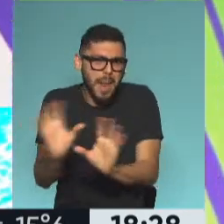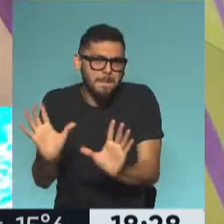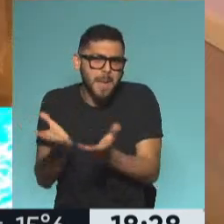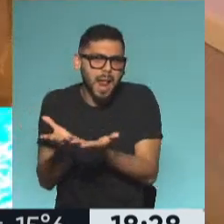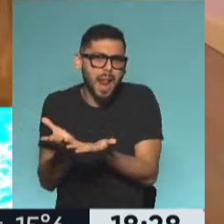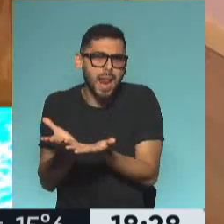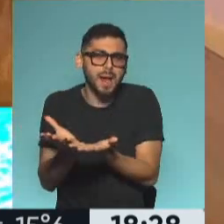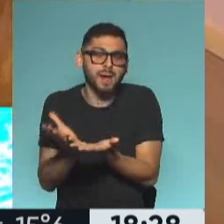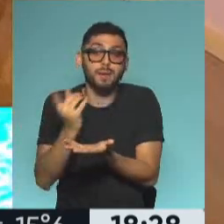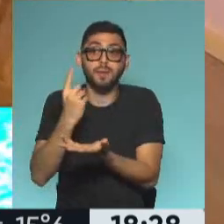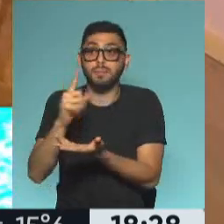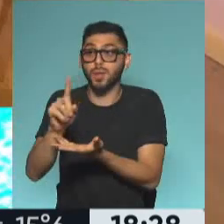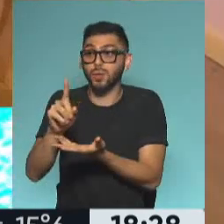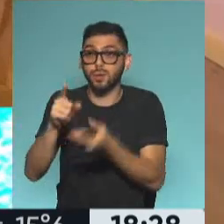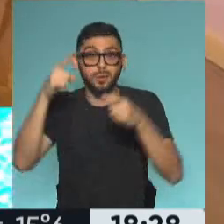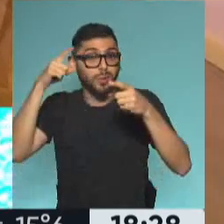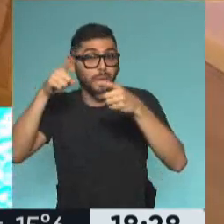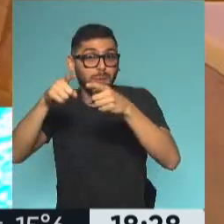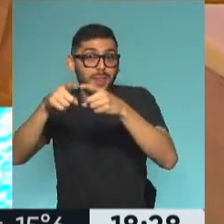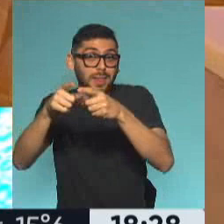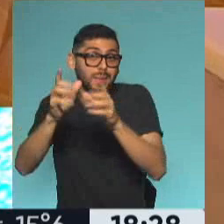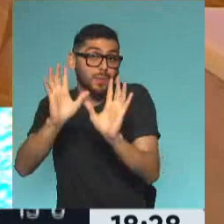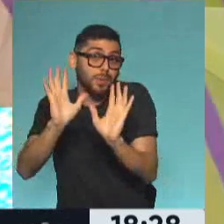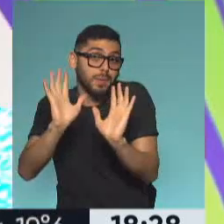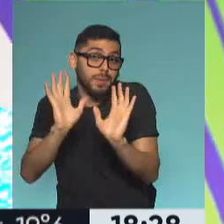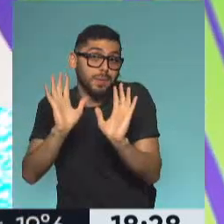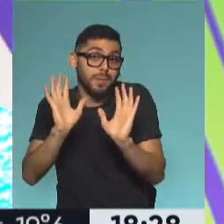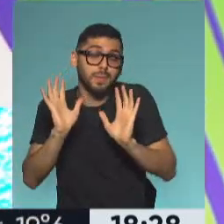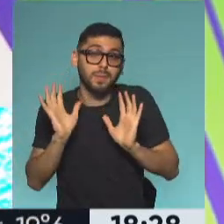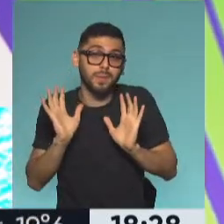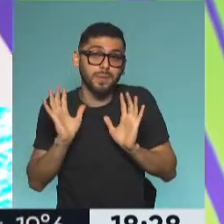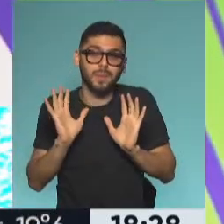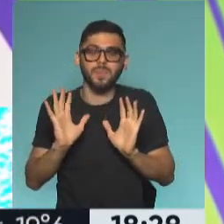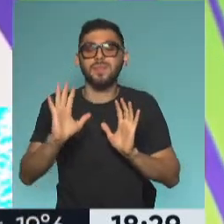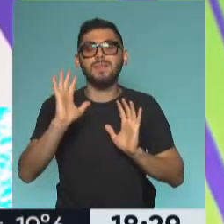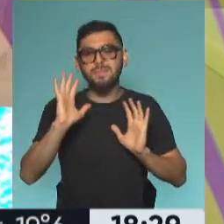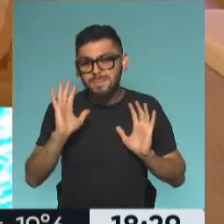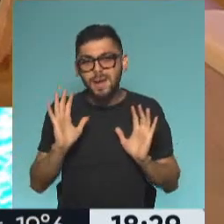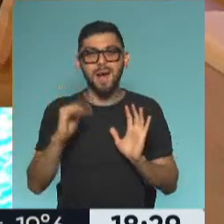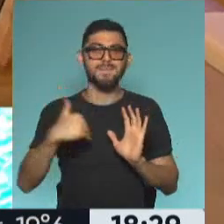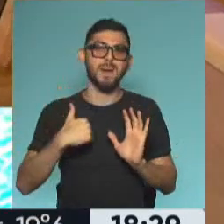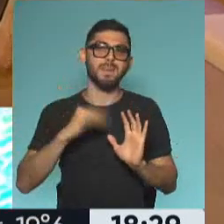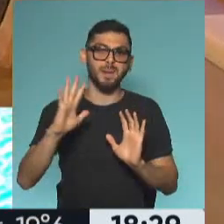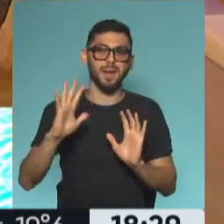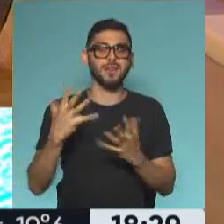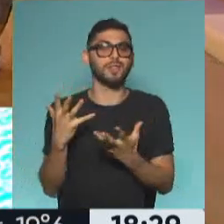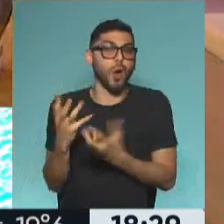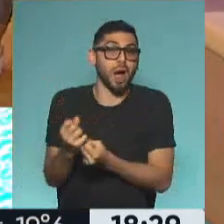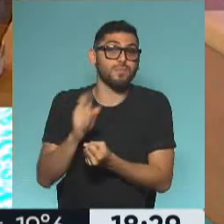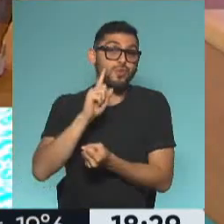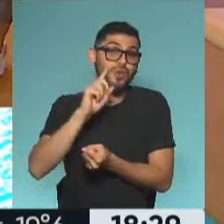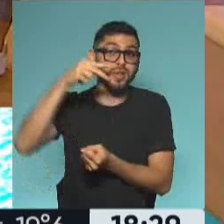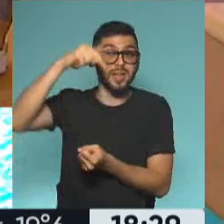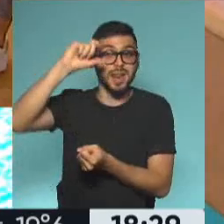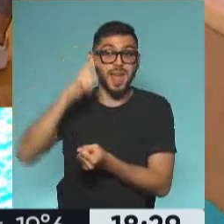pero al final el objetivo fue el... Claro, de hecho, no, logró el objetivo. Yo vengo a debatir ahí, vengo a apoyar a Inés porque